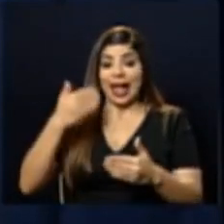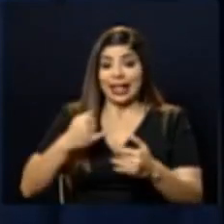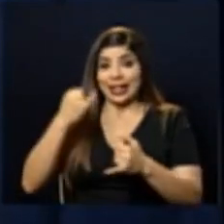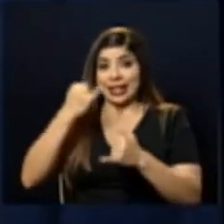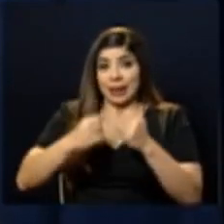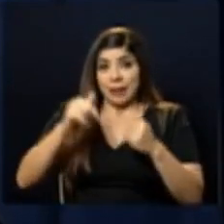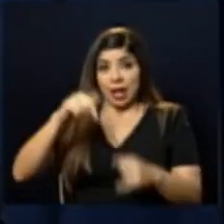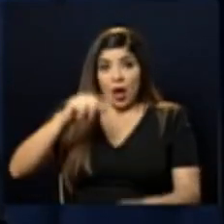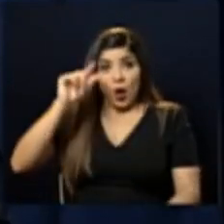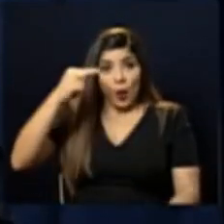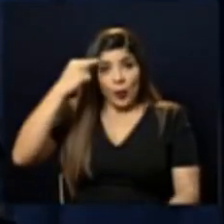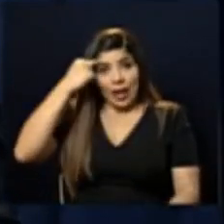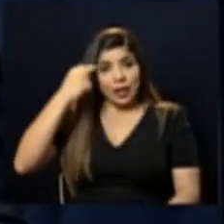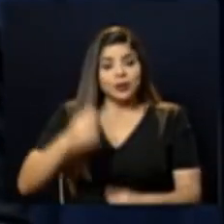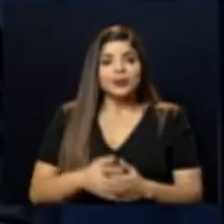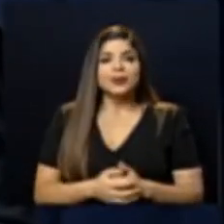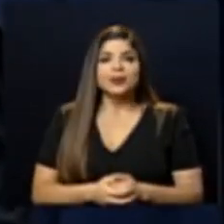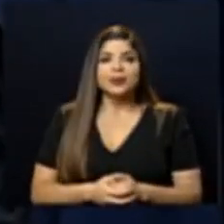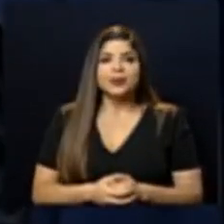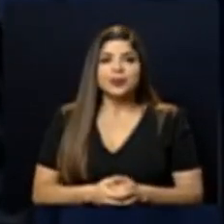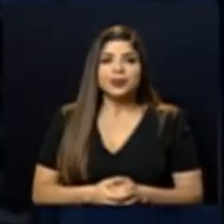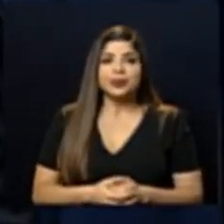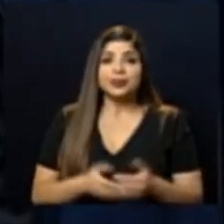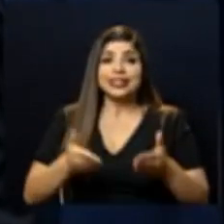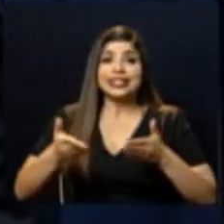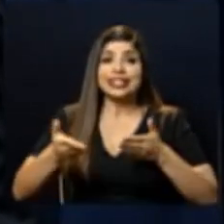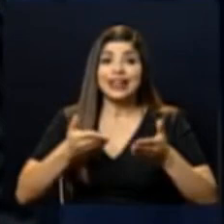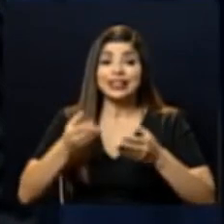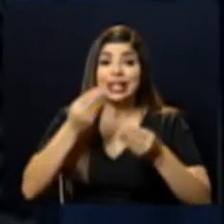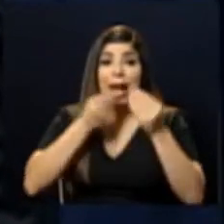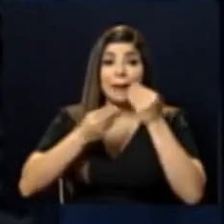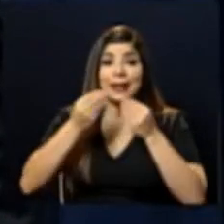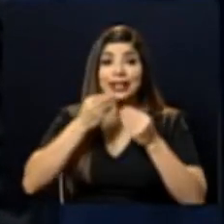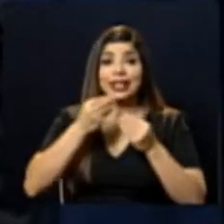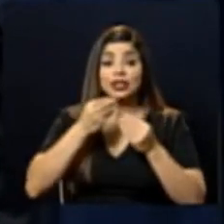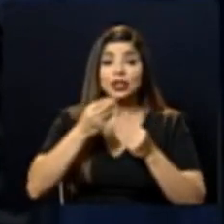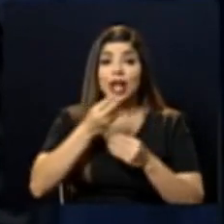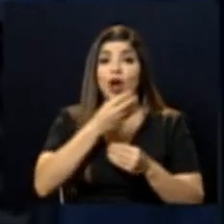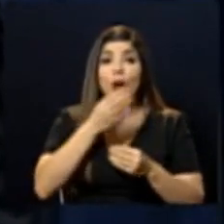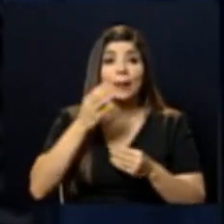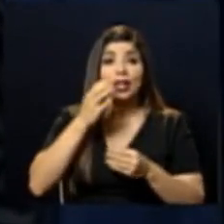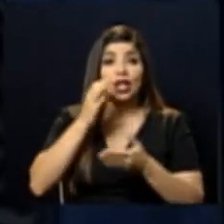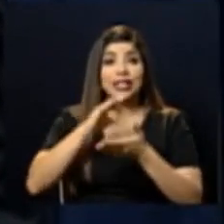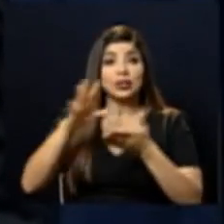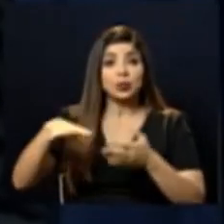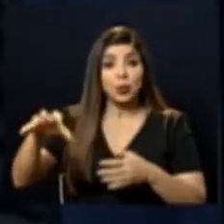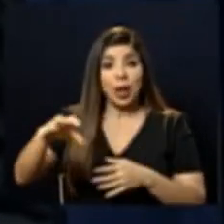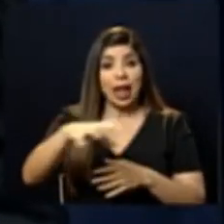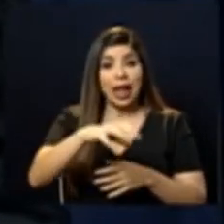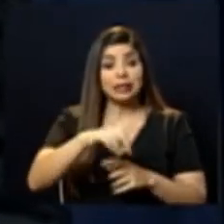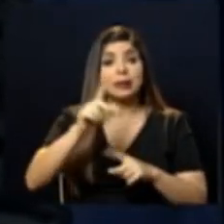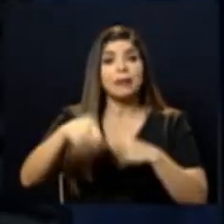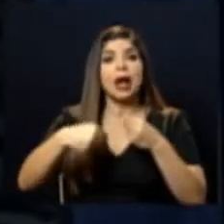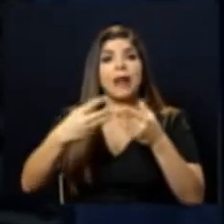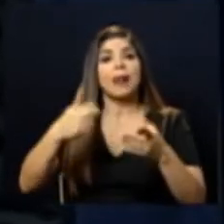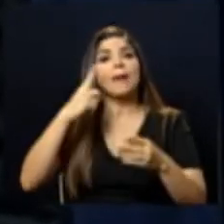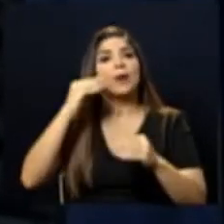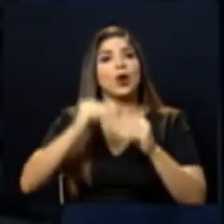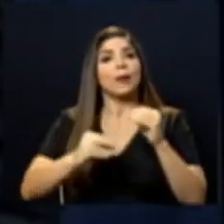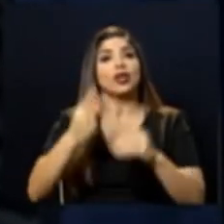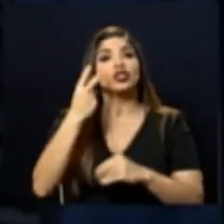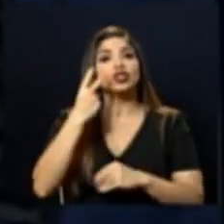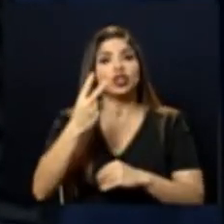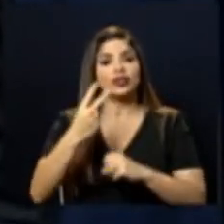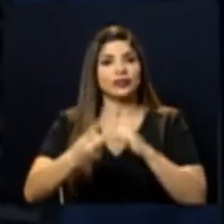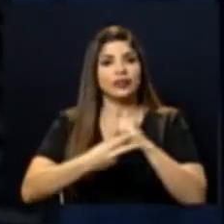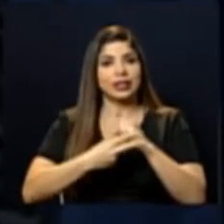esta administración, el servicio de alimentación en comedores escolares ofrecerá al menos 2 tiempos de